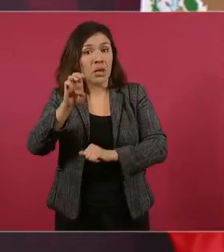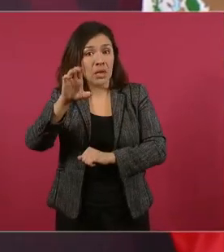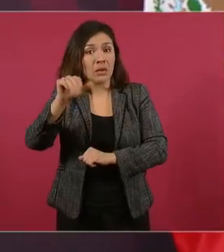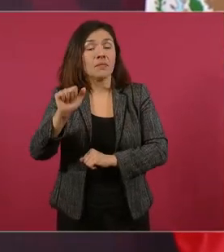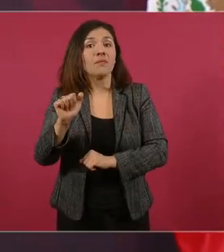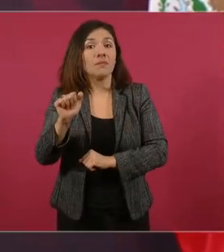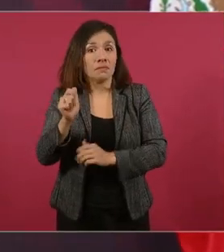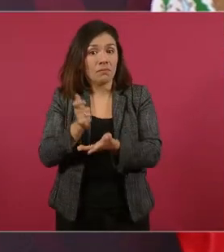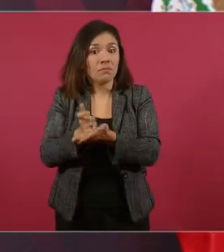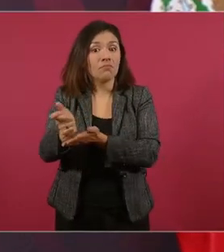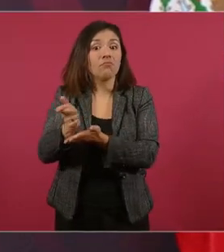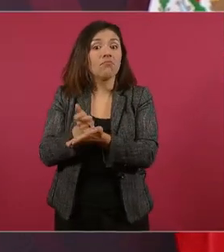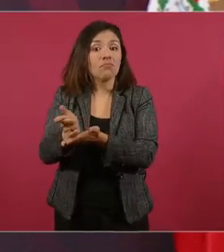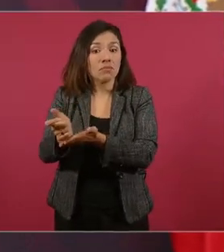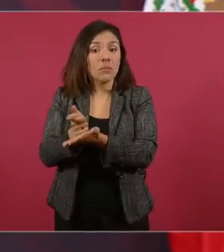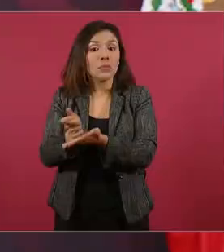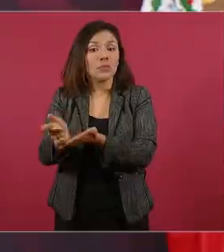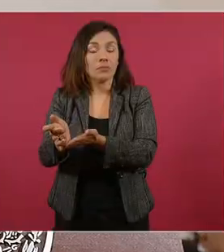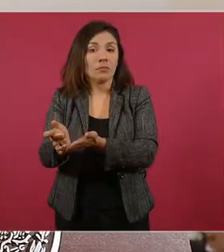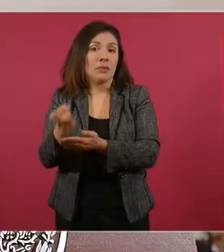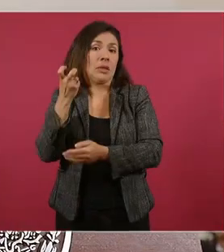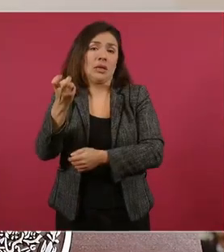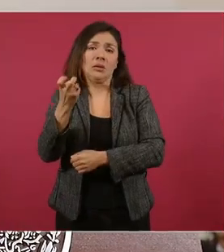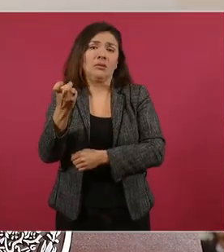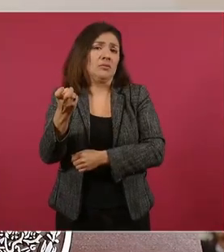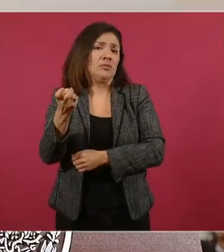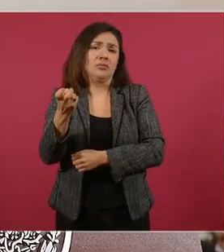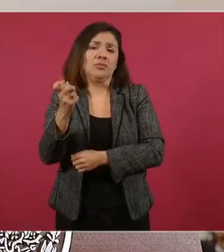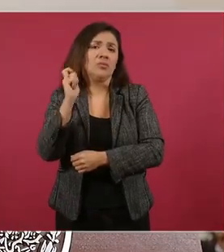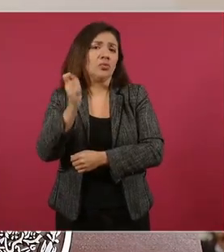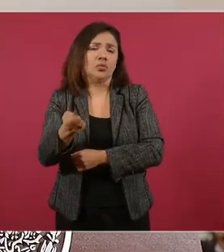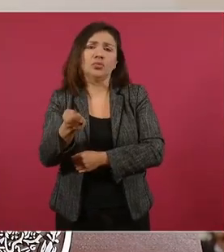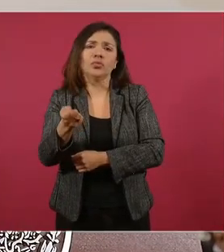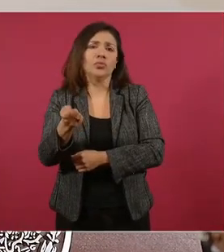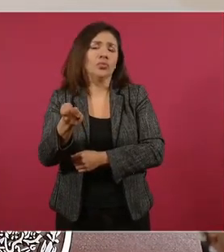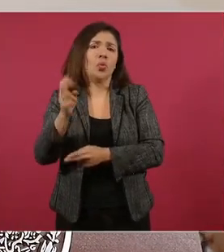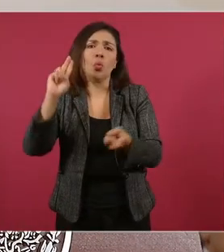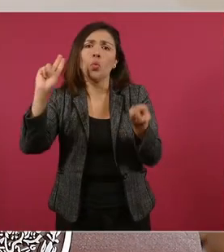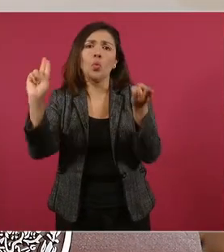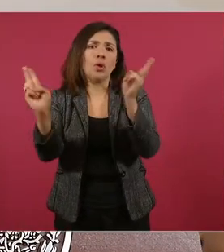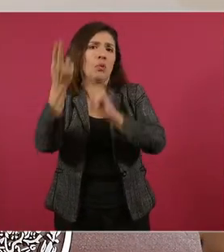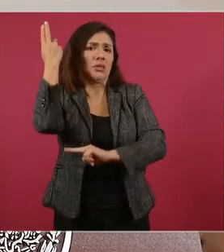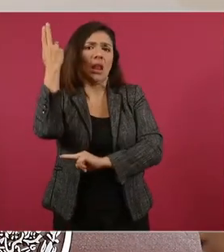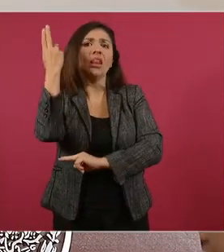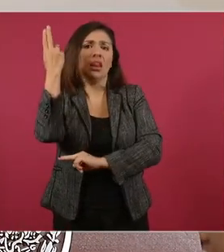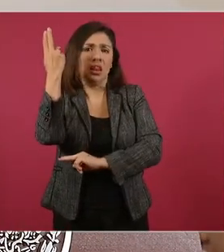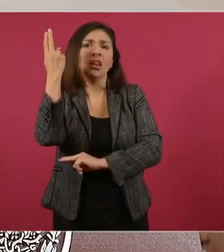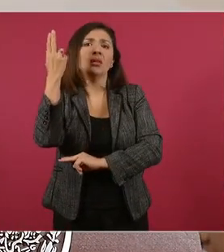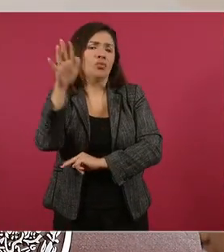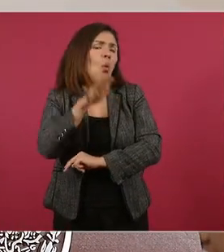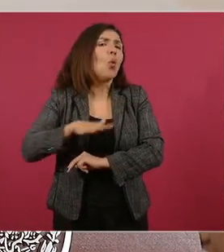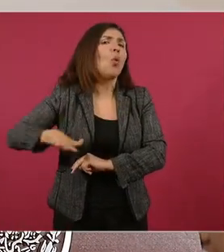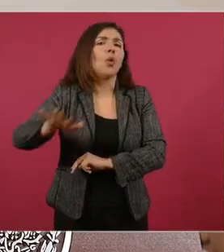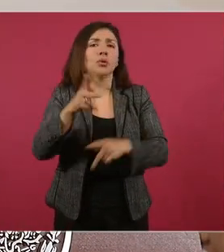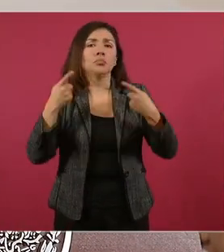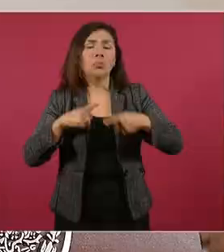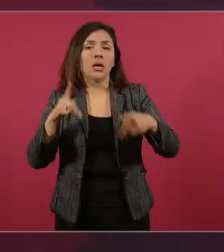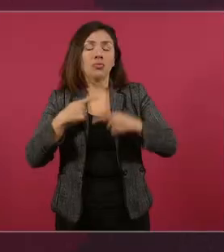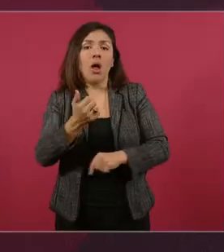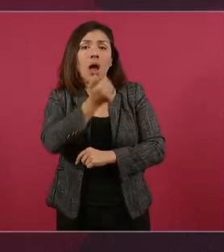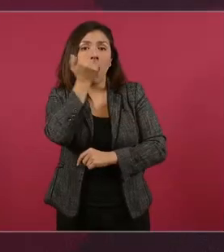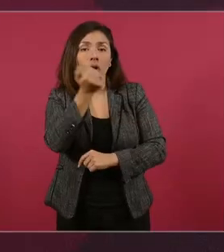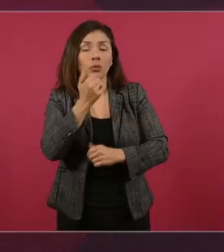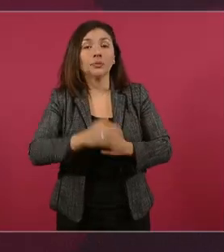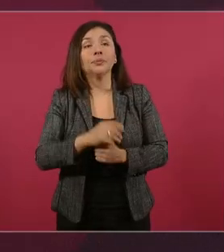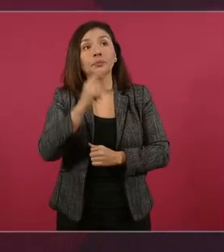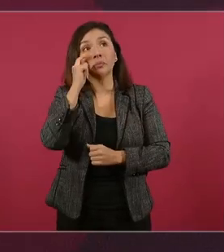Eso es universal, o sea, el apoyo para todos. Y en el